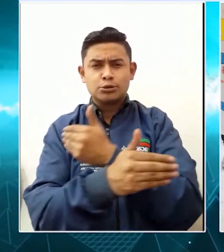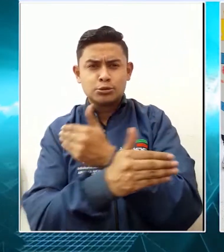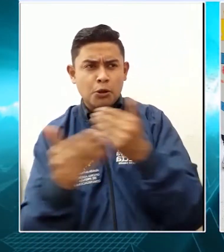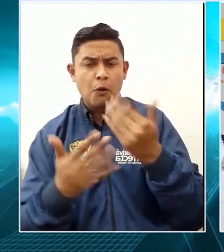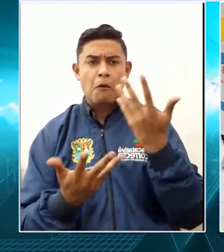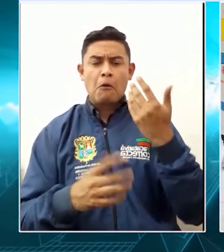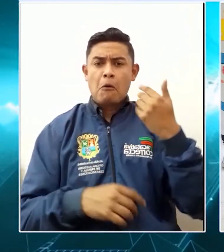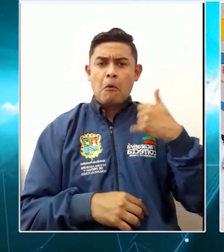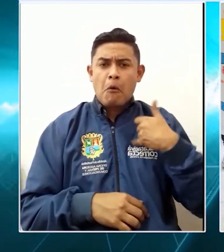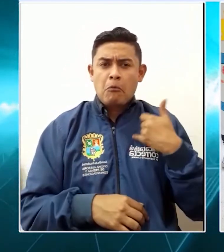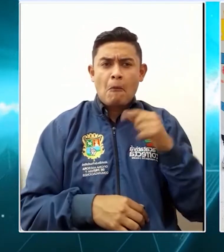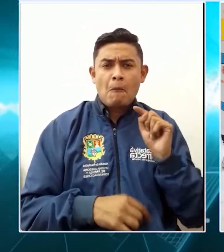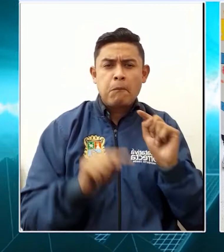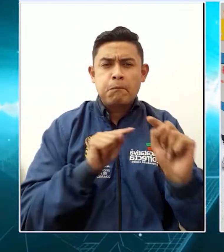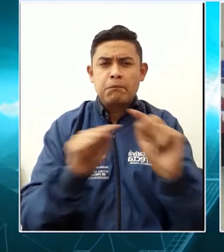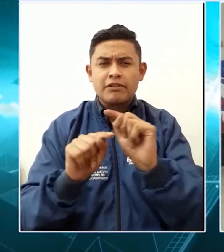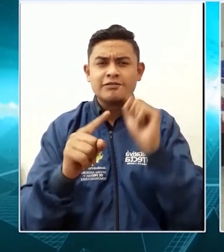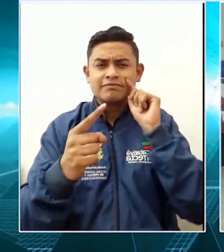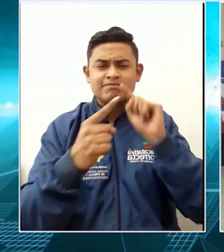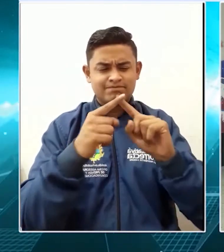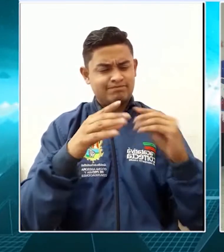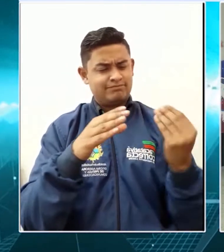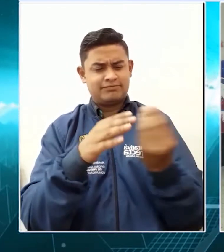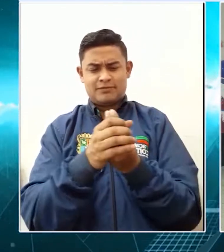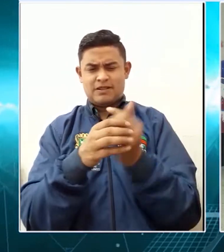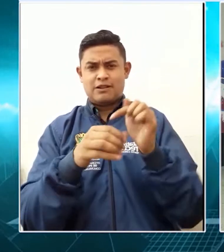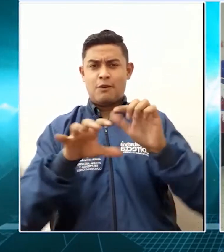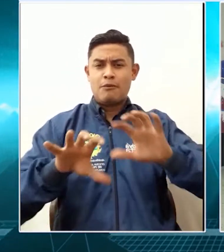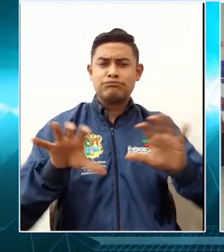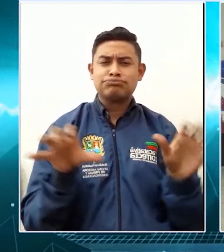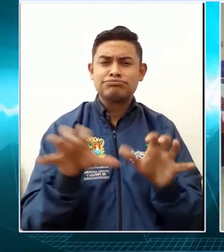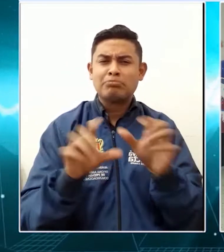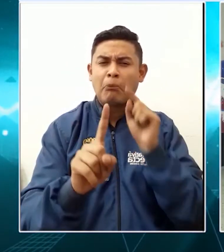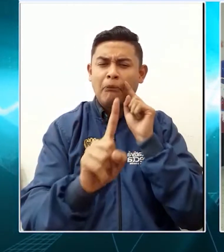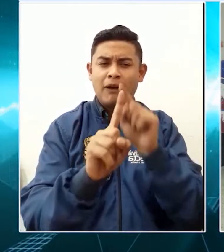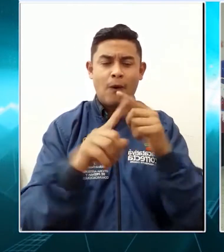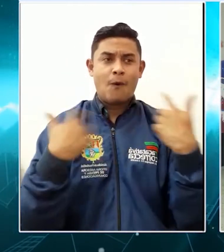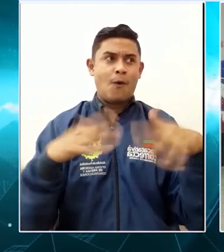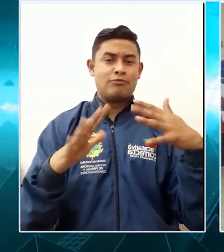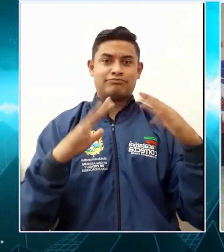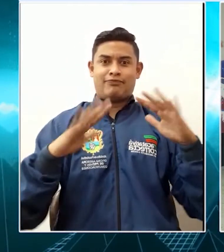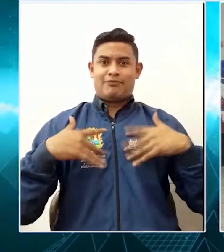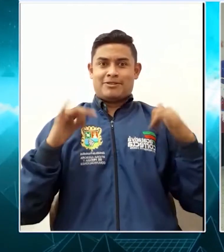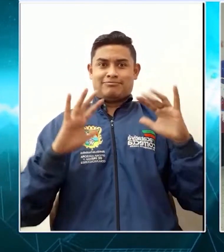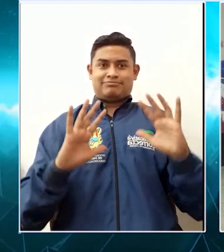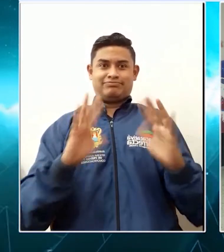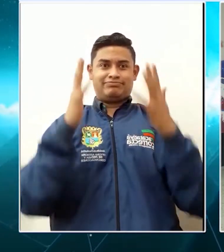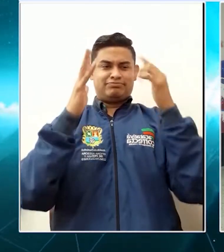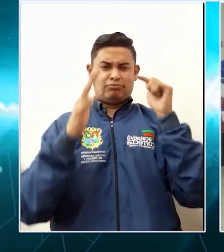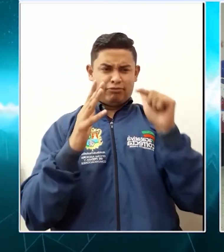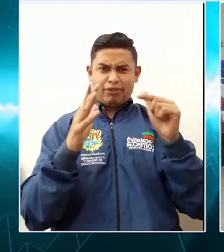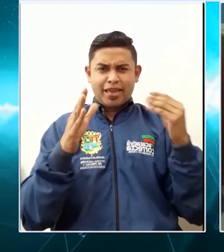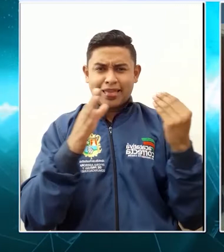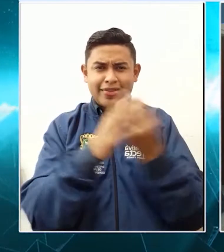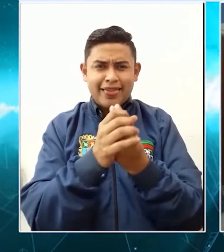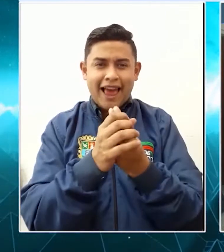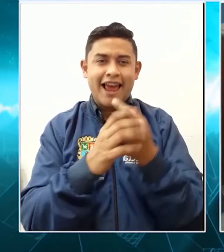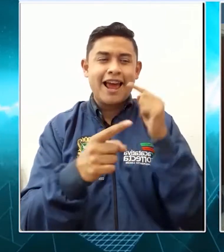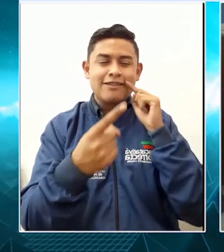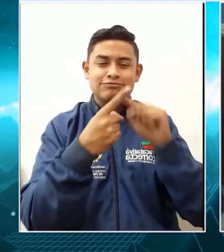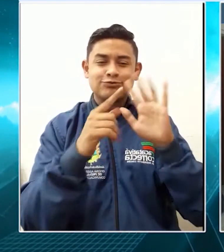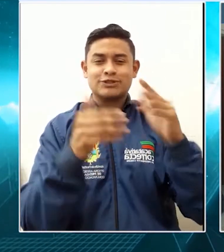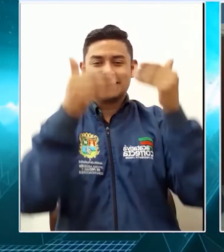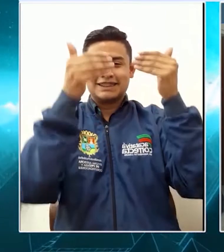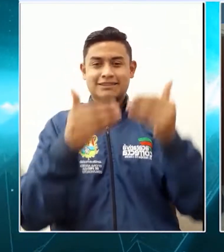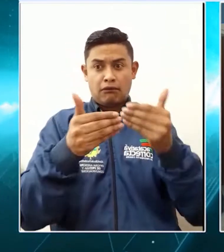programa de familia militar con el objetivo de generar acciones de integración en la actividad el árbol de la felicidad con el lema